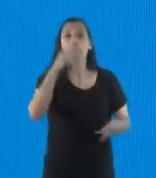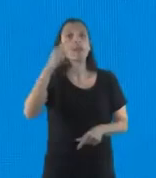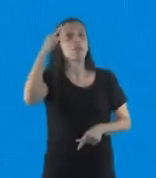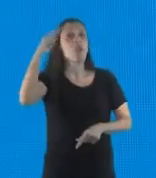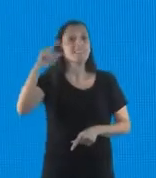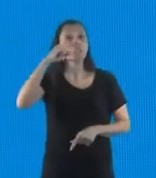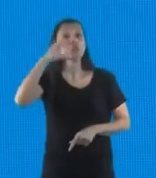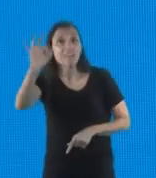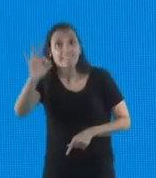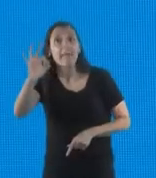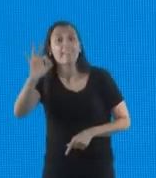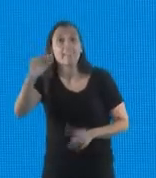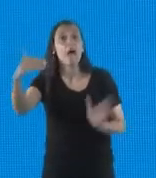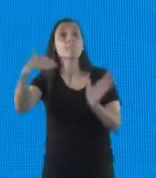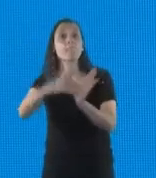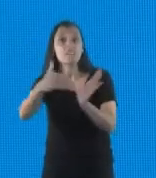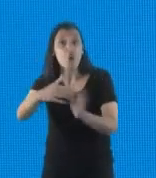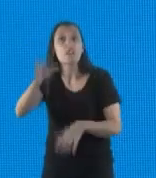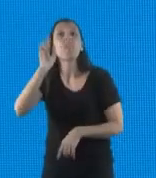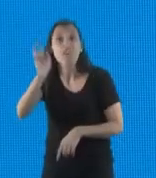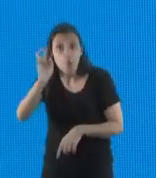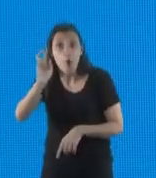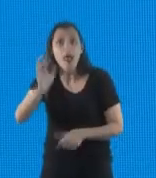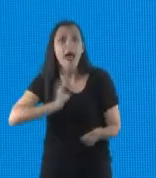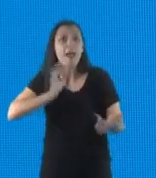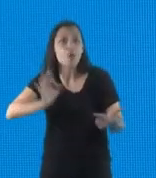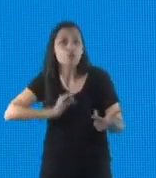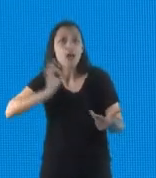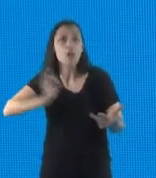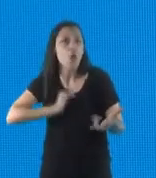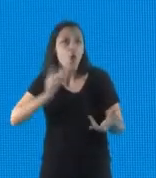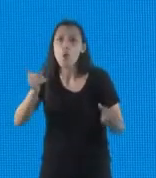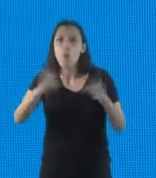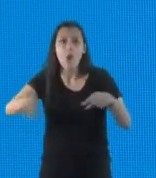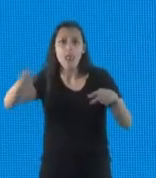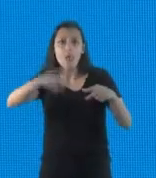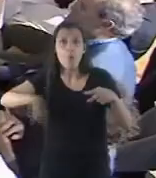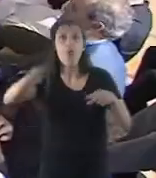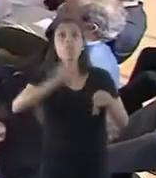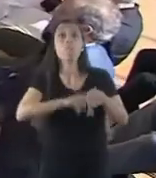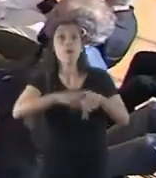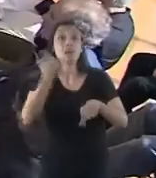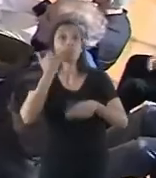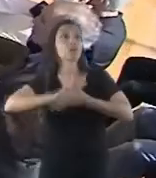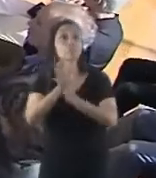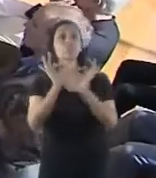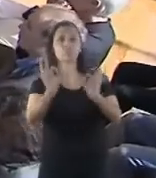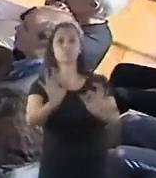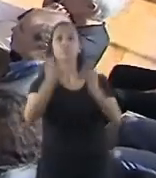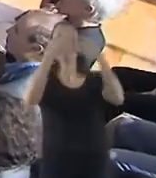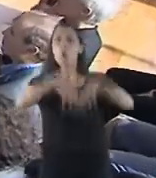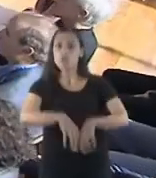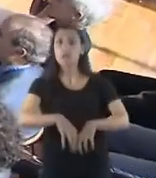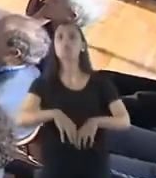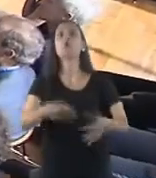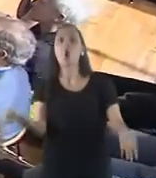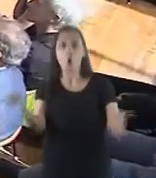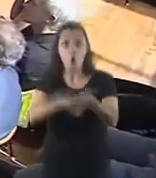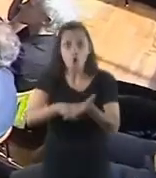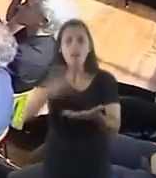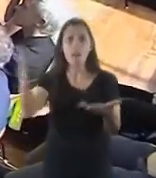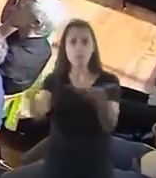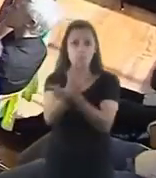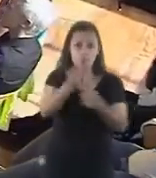1.970 millones de dólares todos los años, cuando el programa esté terminado, de nueva producción, de